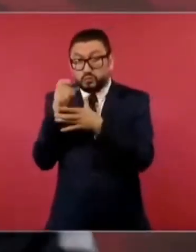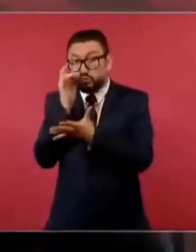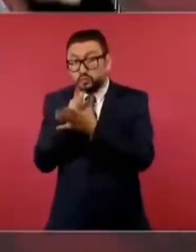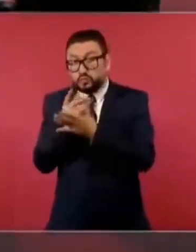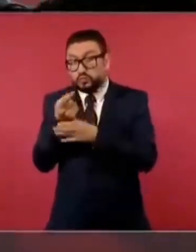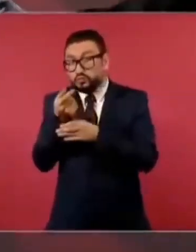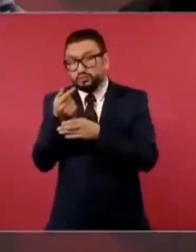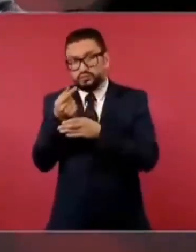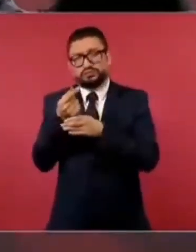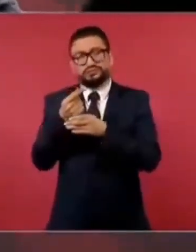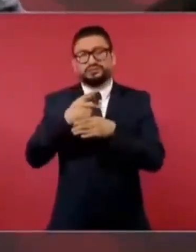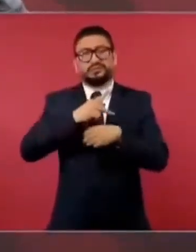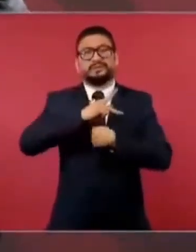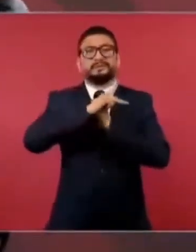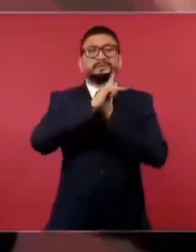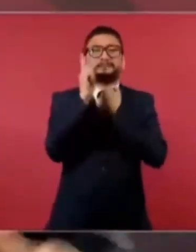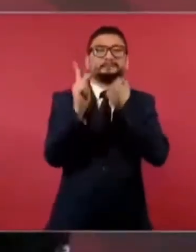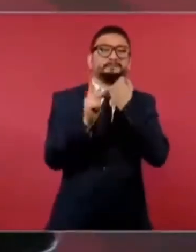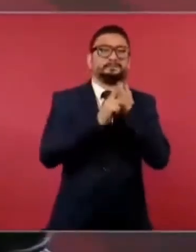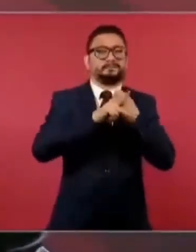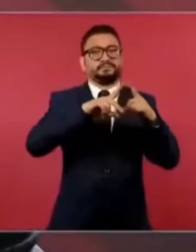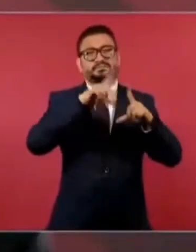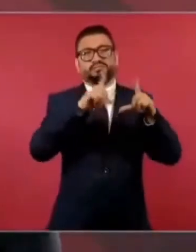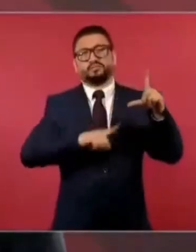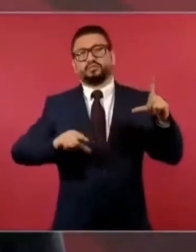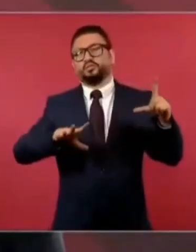no es país de unos cuantos.